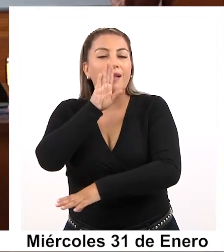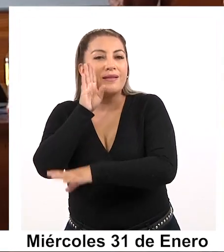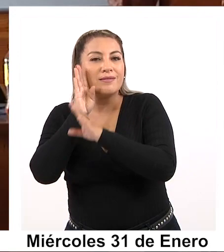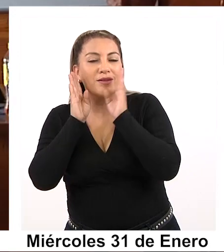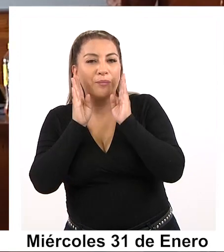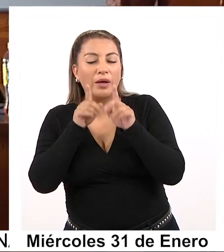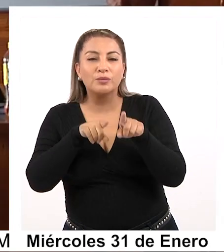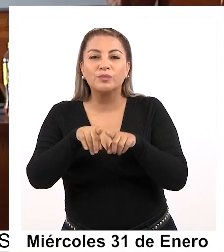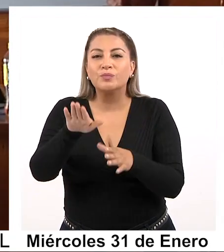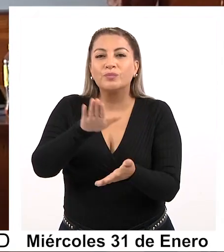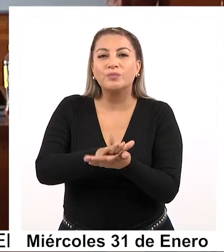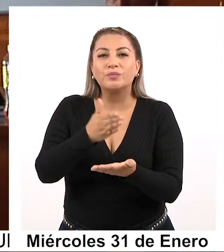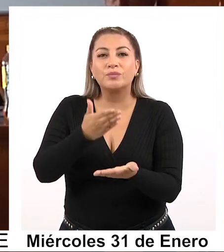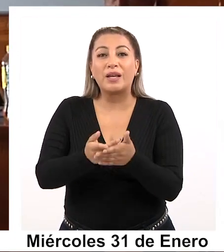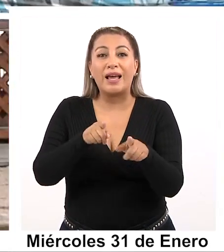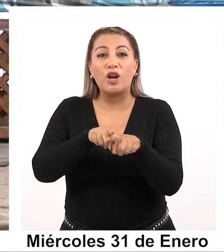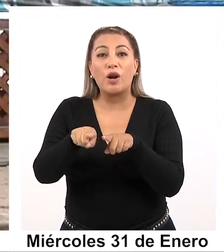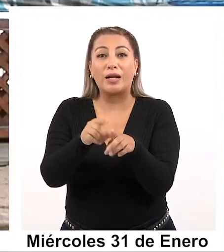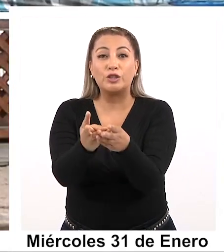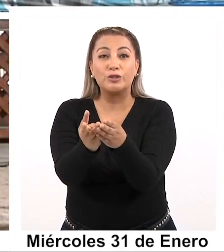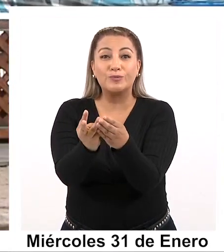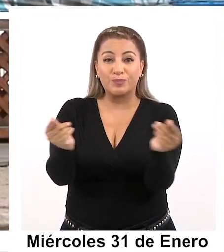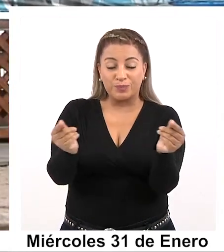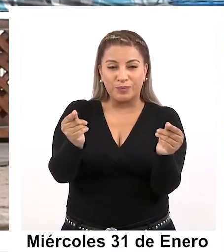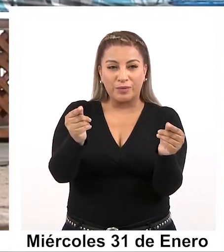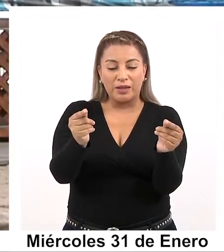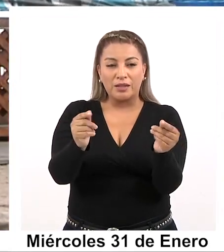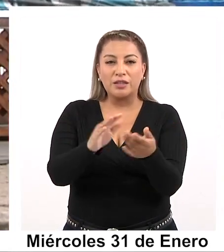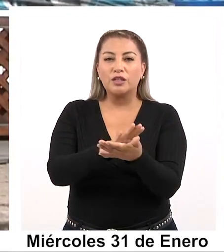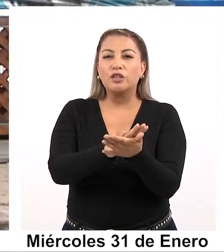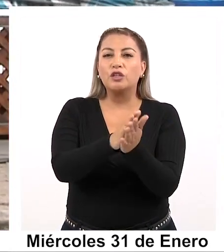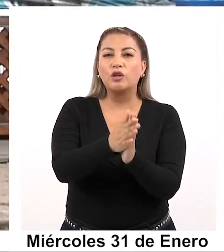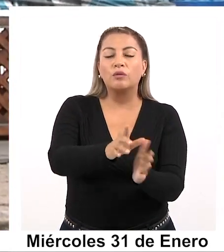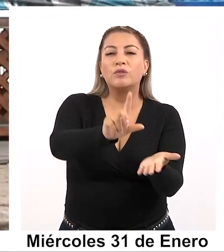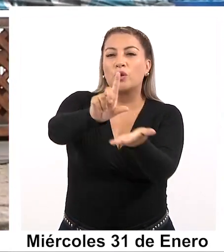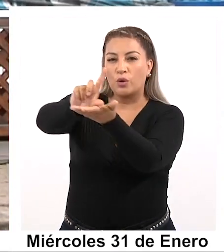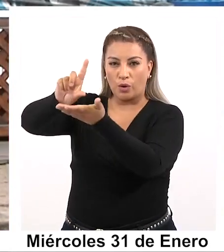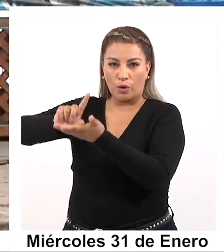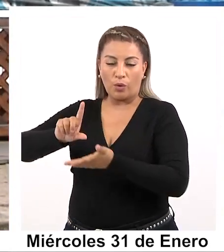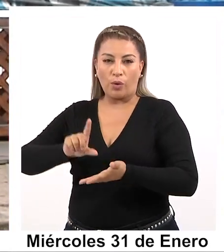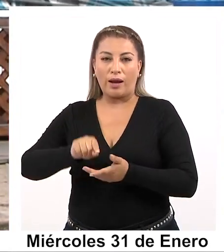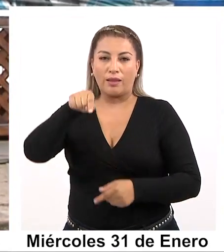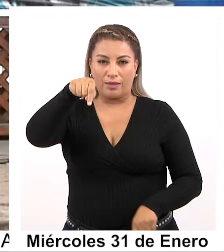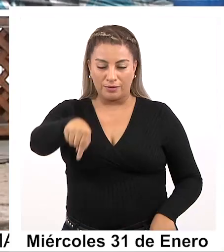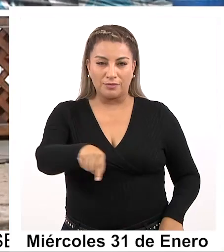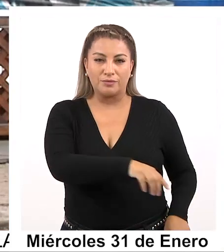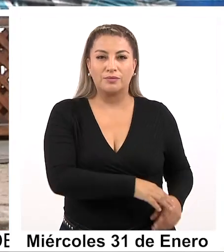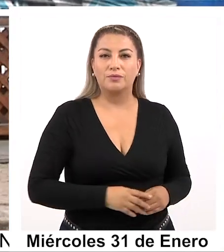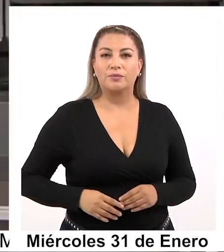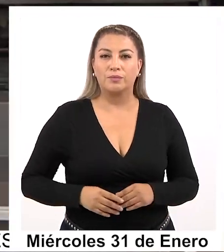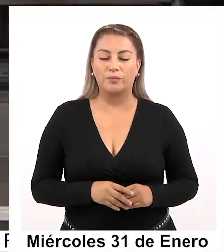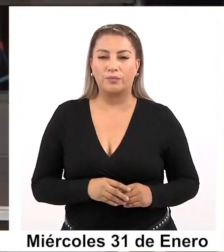sanitización y desratización de todos los sectores del recinto.